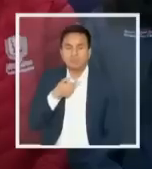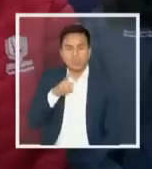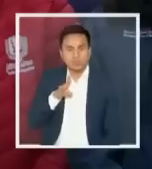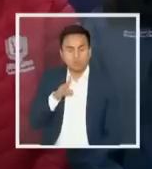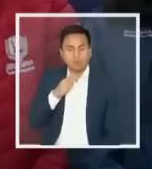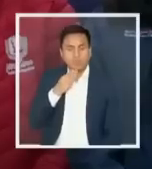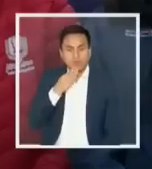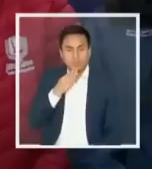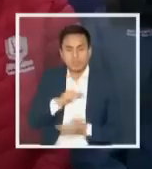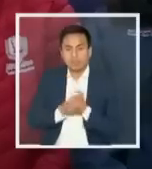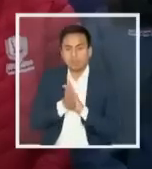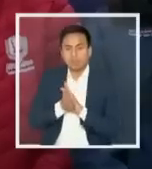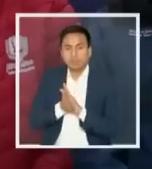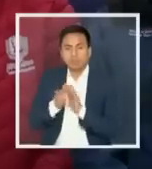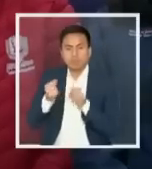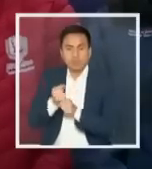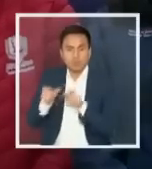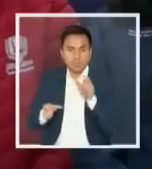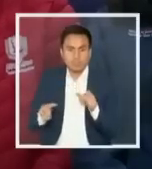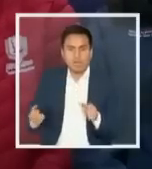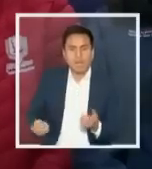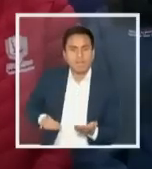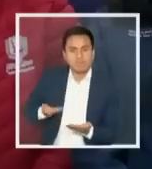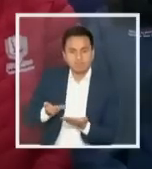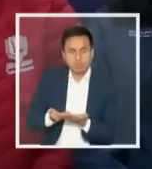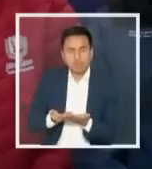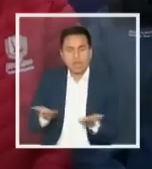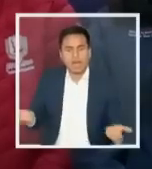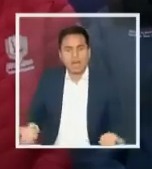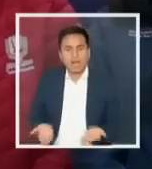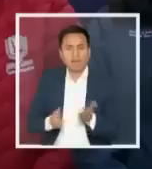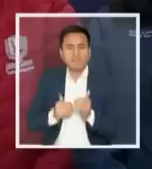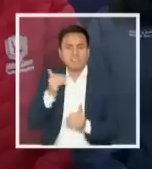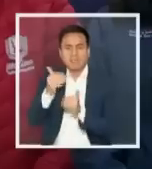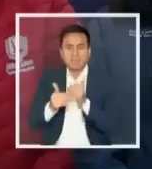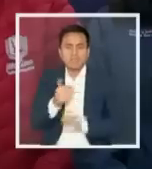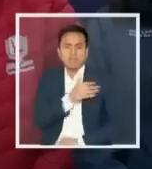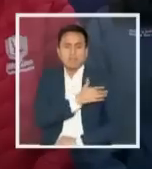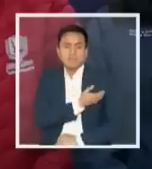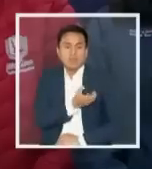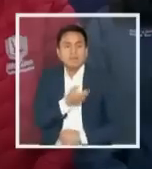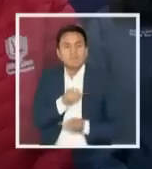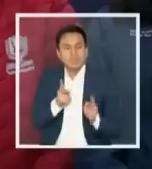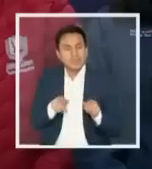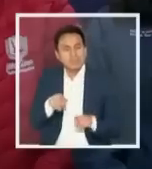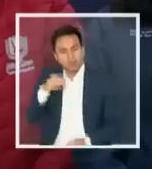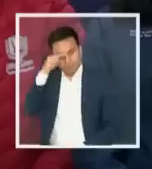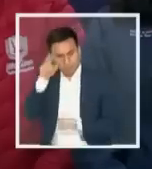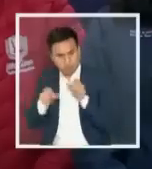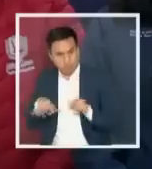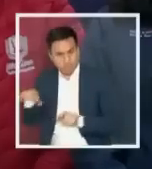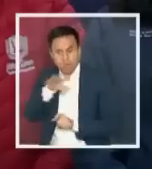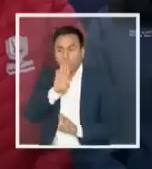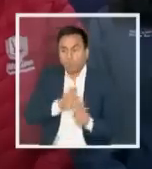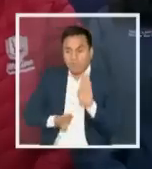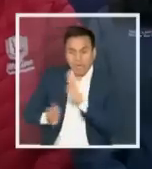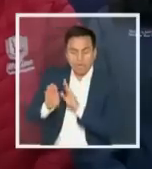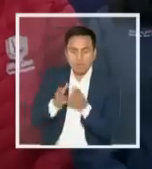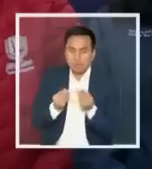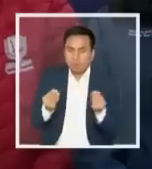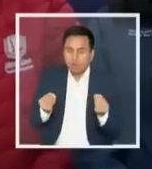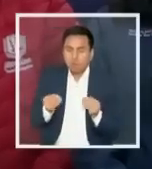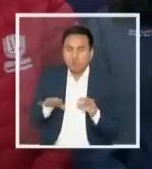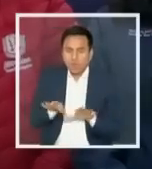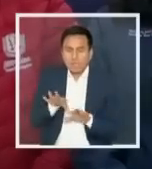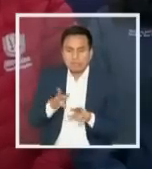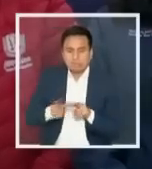sino todos mis colaboradores a disposición para avanzar en eso, porque la fe pública es algo que tenemos que cuidar, cuesta mucho, mucho,